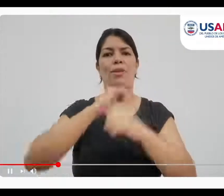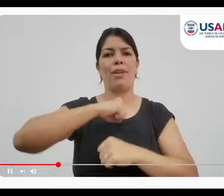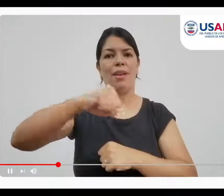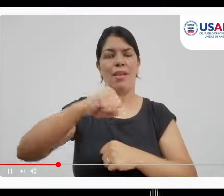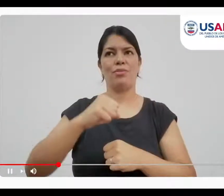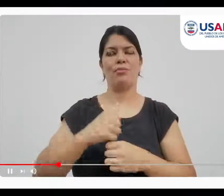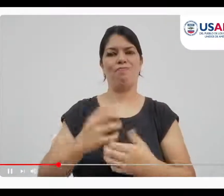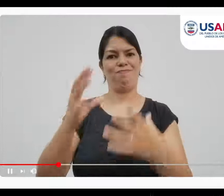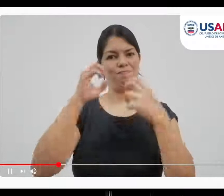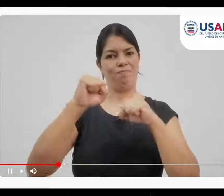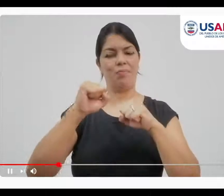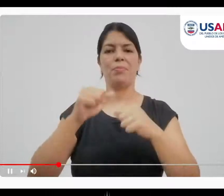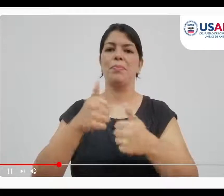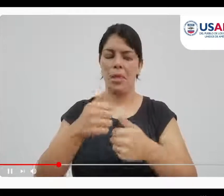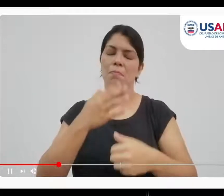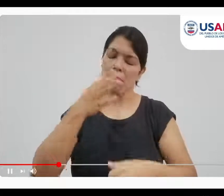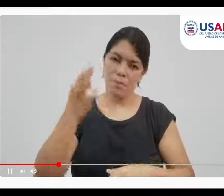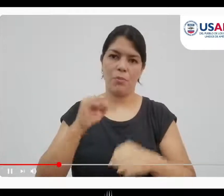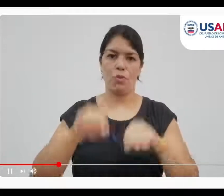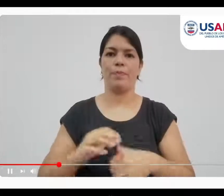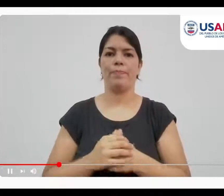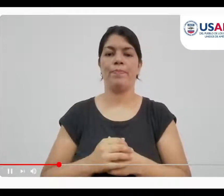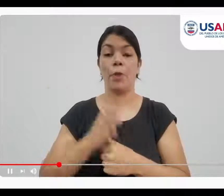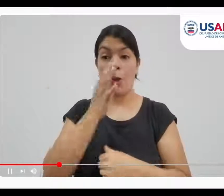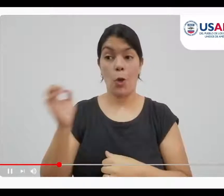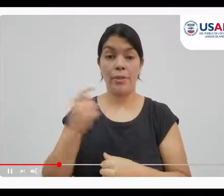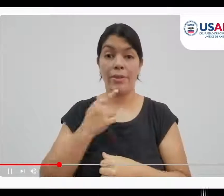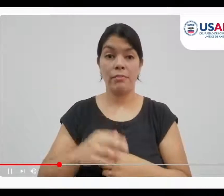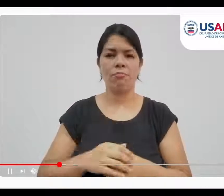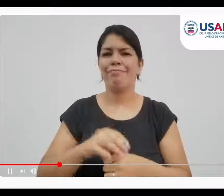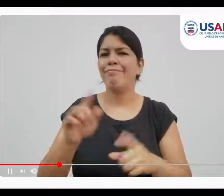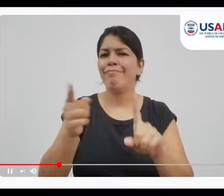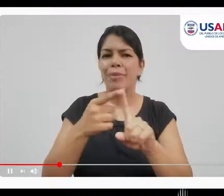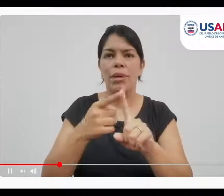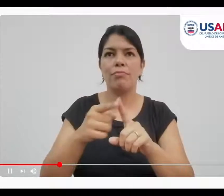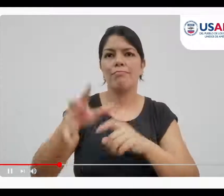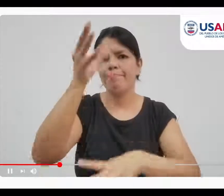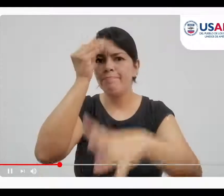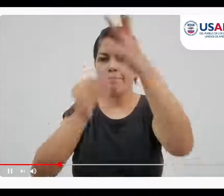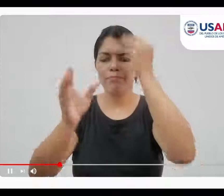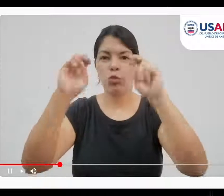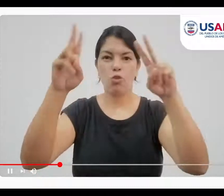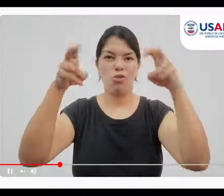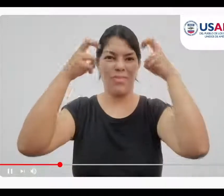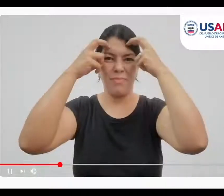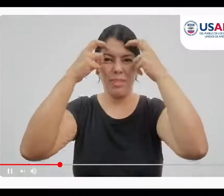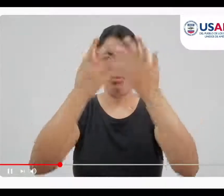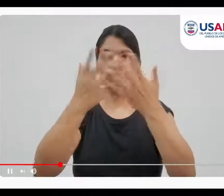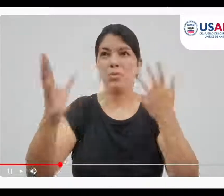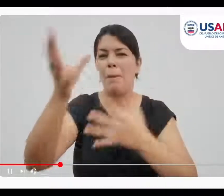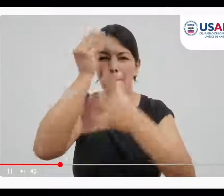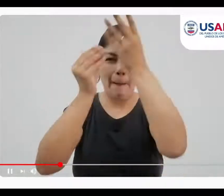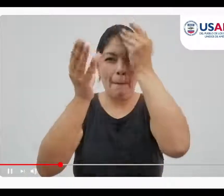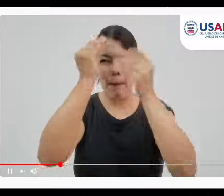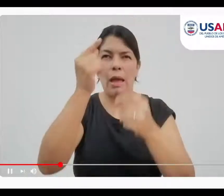una realidad. Entonces, las personas lo primero que tenemos que apropiarnos es del conocimiento. El conocimiento nos abre muchísimas puertas. El conocimiento te da son